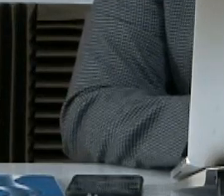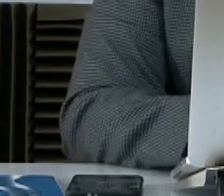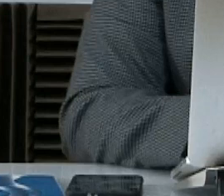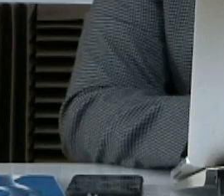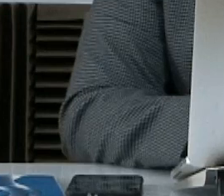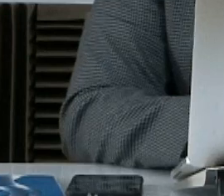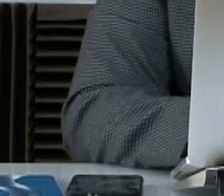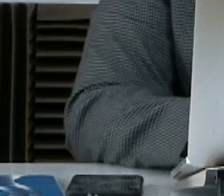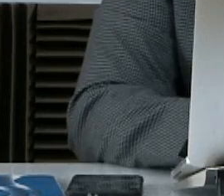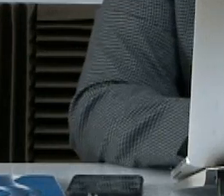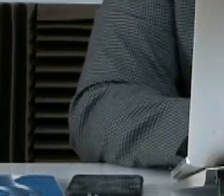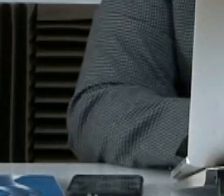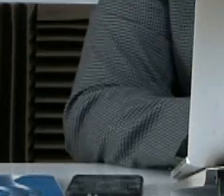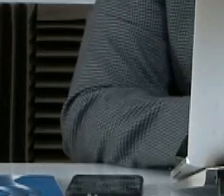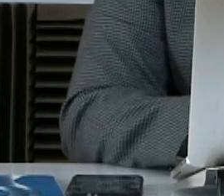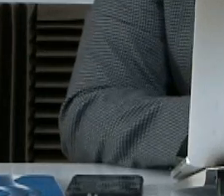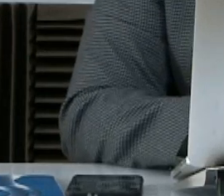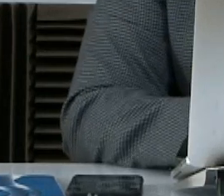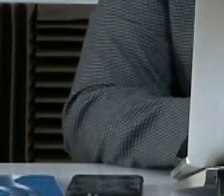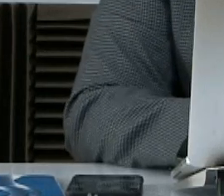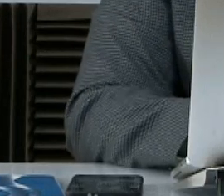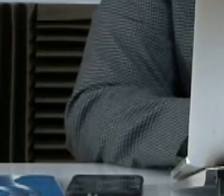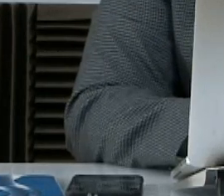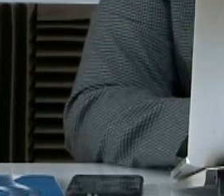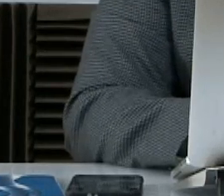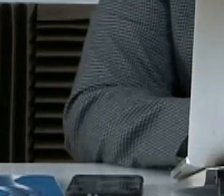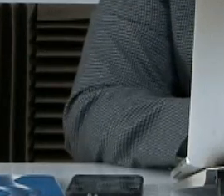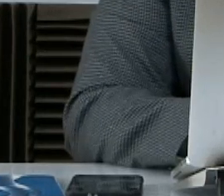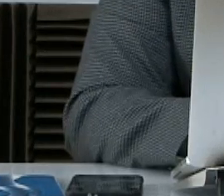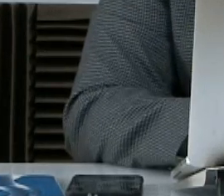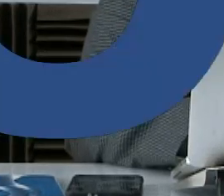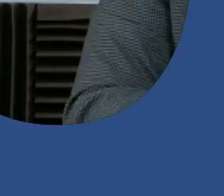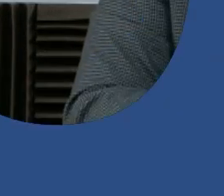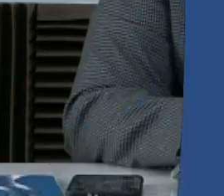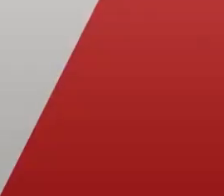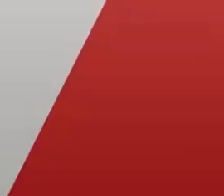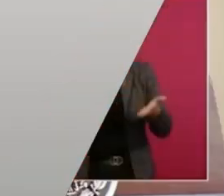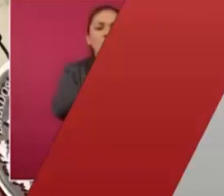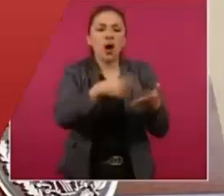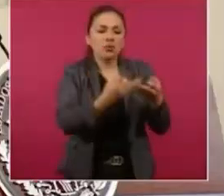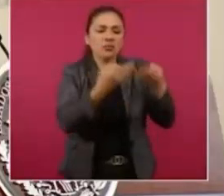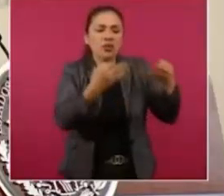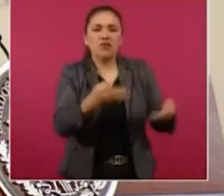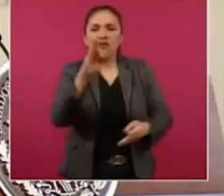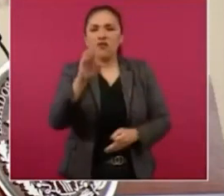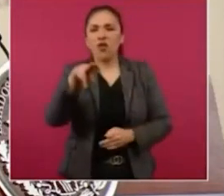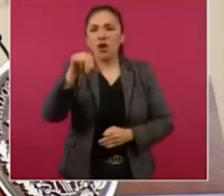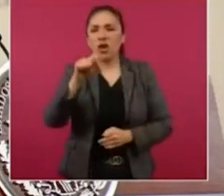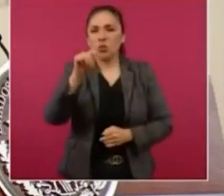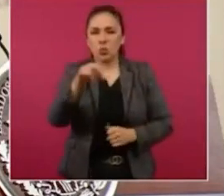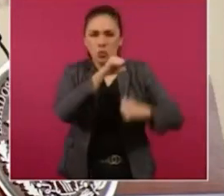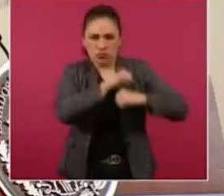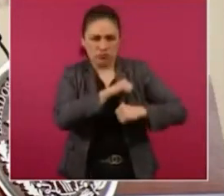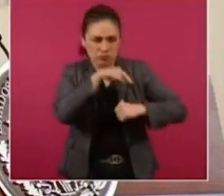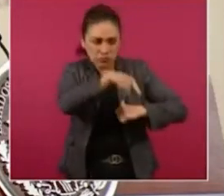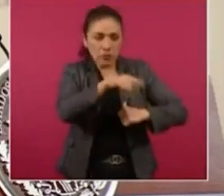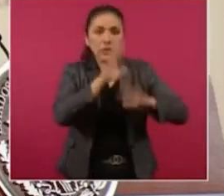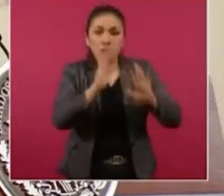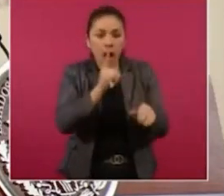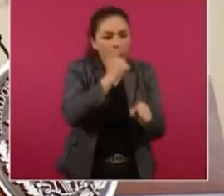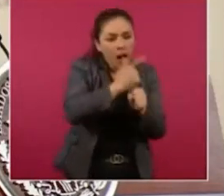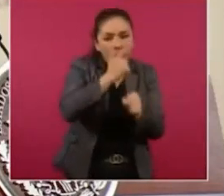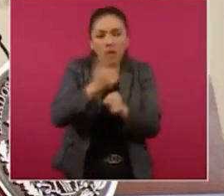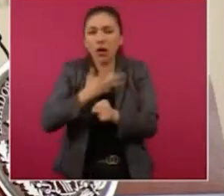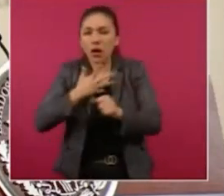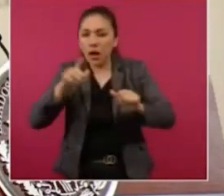16.414 hectáreas de predios que pertenecían al Fondo Nacional de Fomento del Turismo, el Fonatur, van a ser convertidas en áreas naturales protegidas. Esto lo